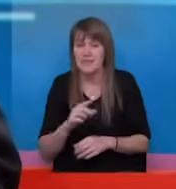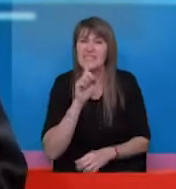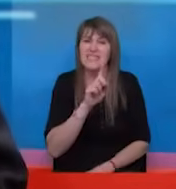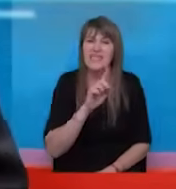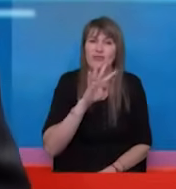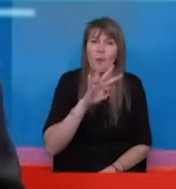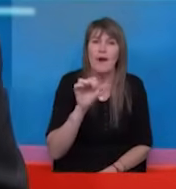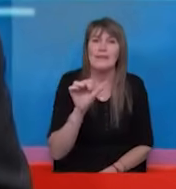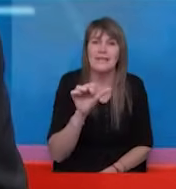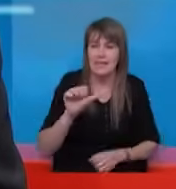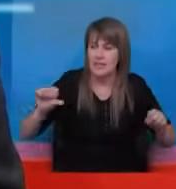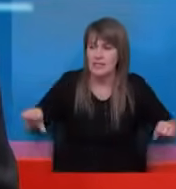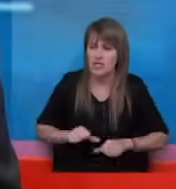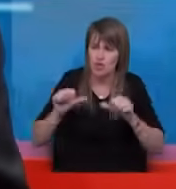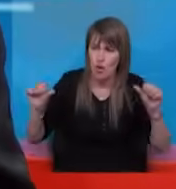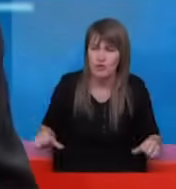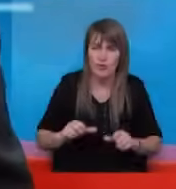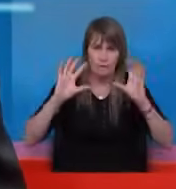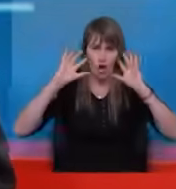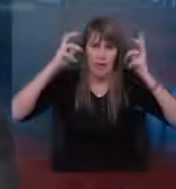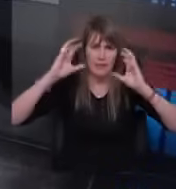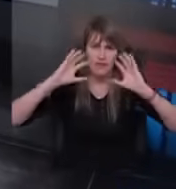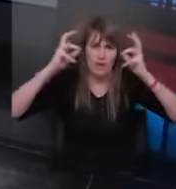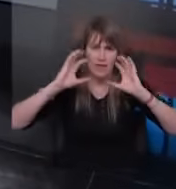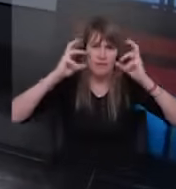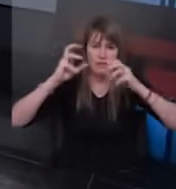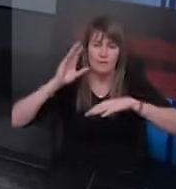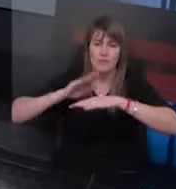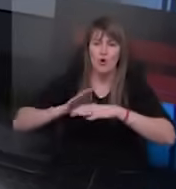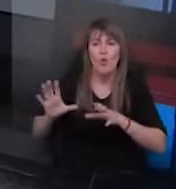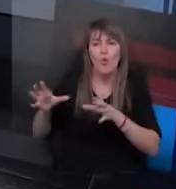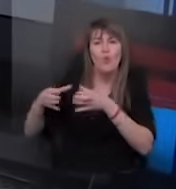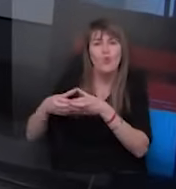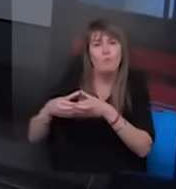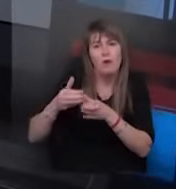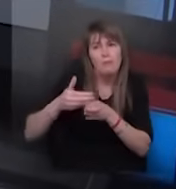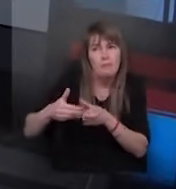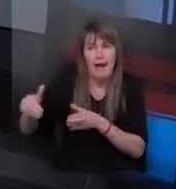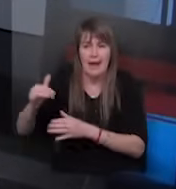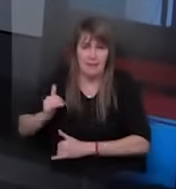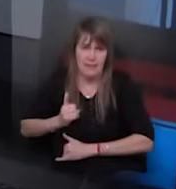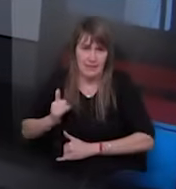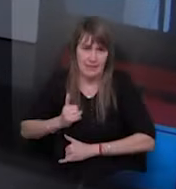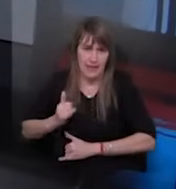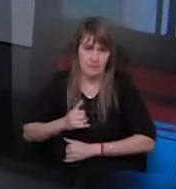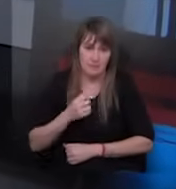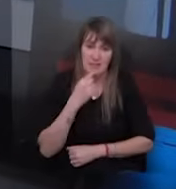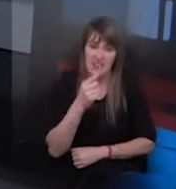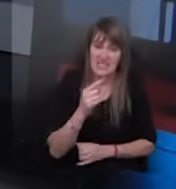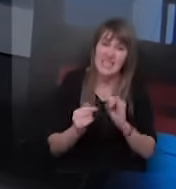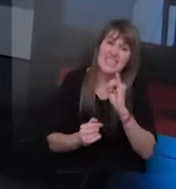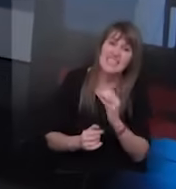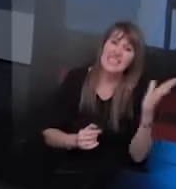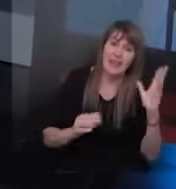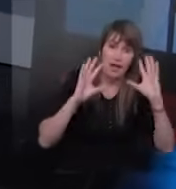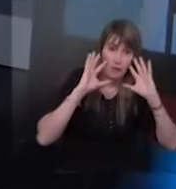146 acciones violentas adjudicadas a grupos paramilitares. Esto es importante porque si bien el libro trata sobre la izquierda